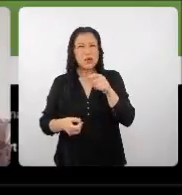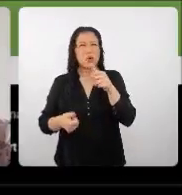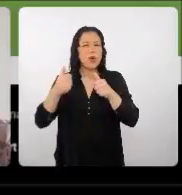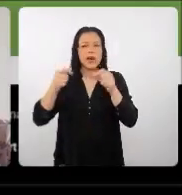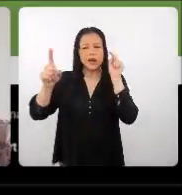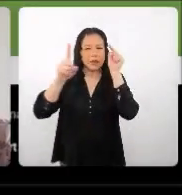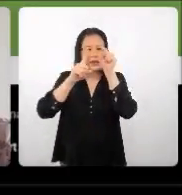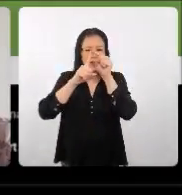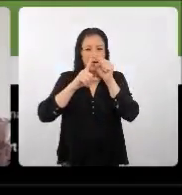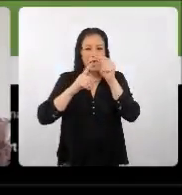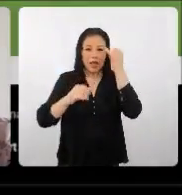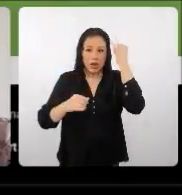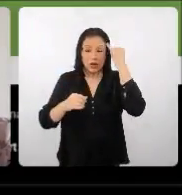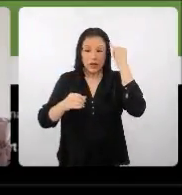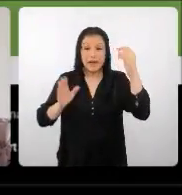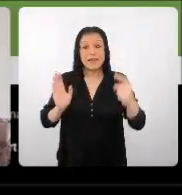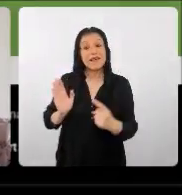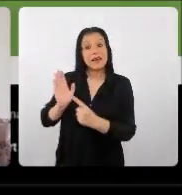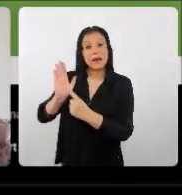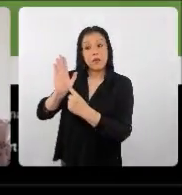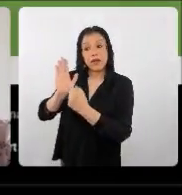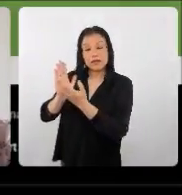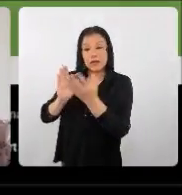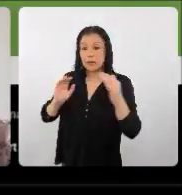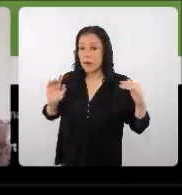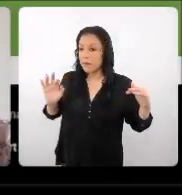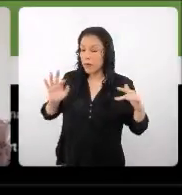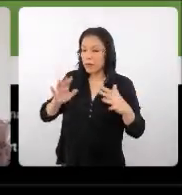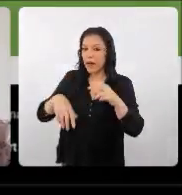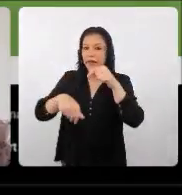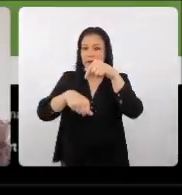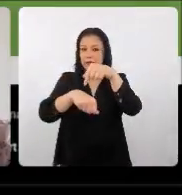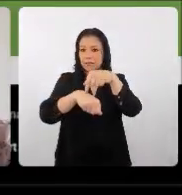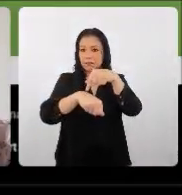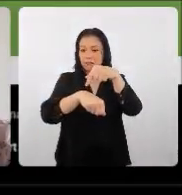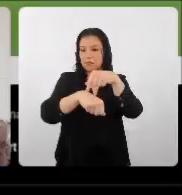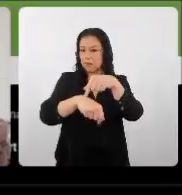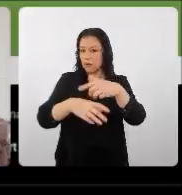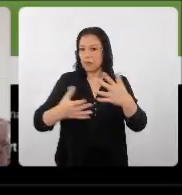idea de que la exhibición se dé en el momento